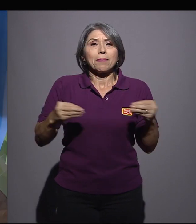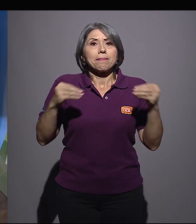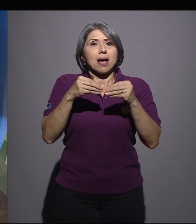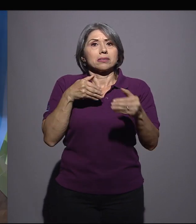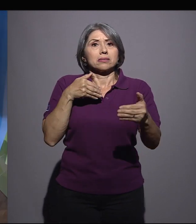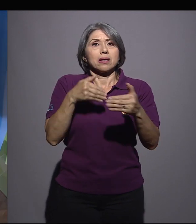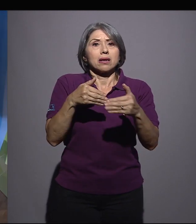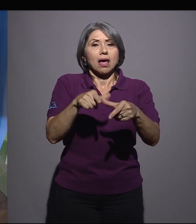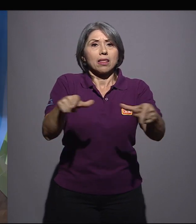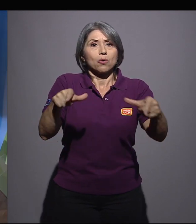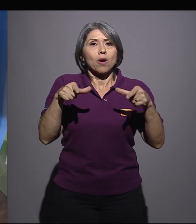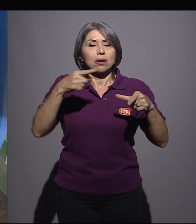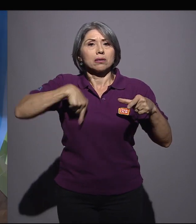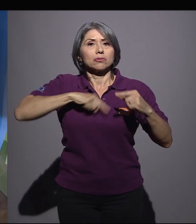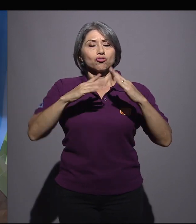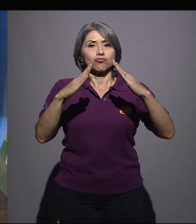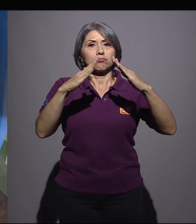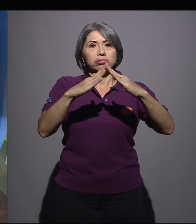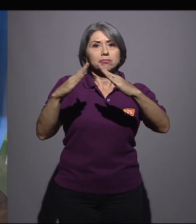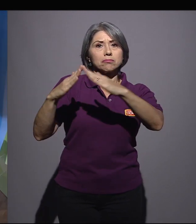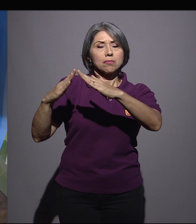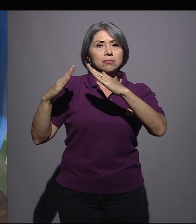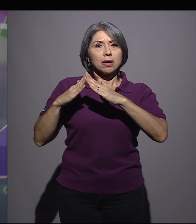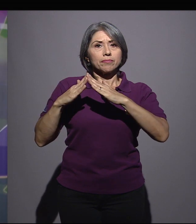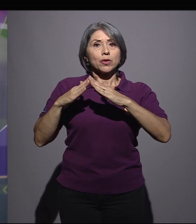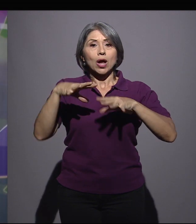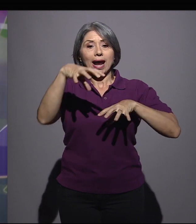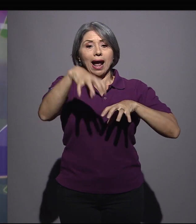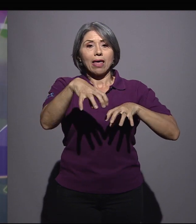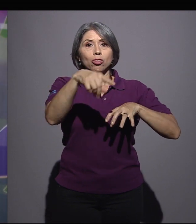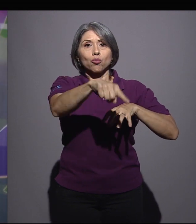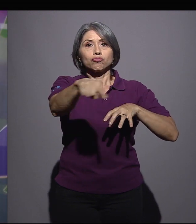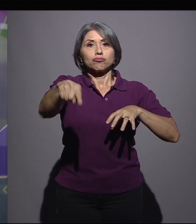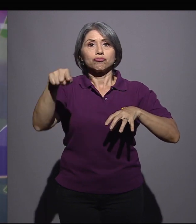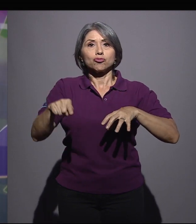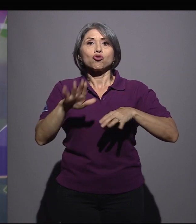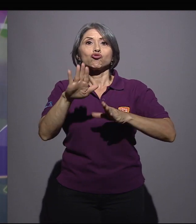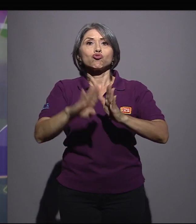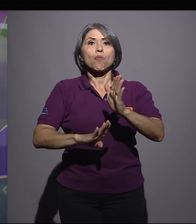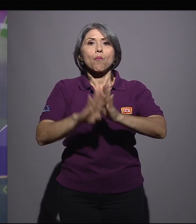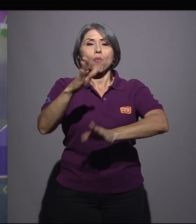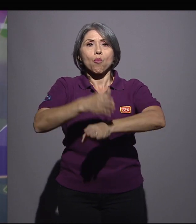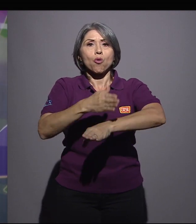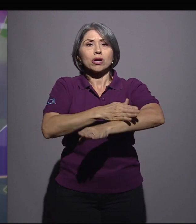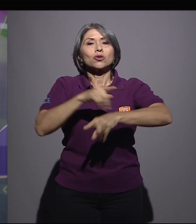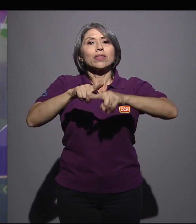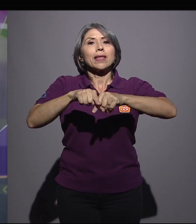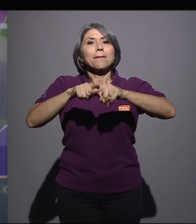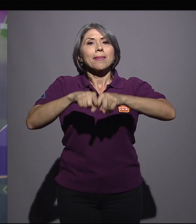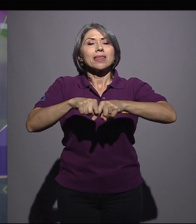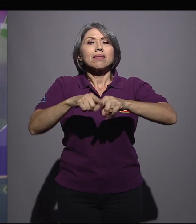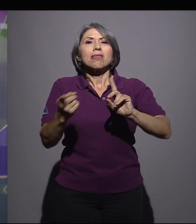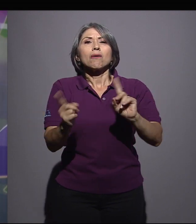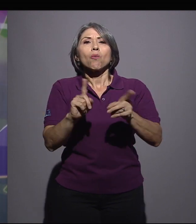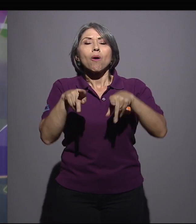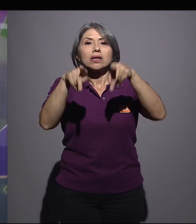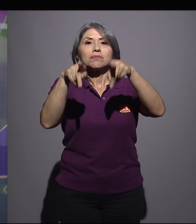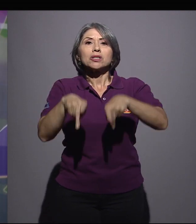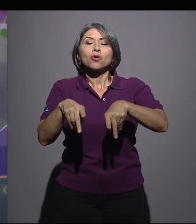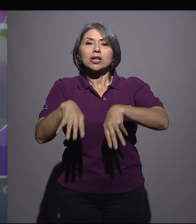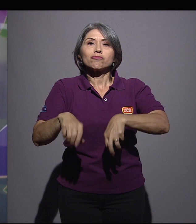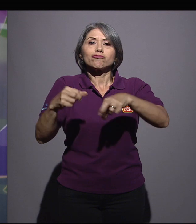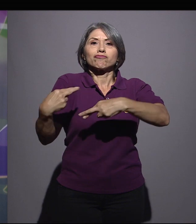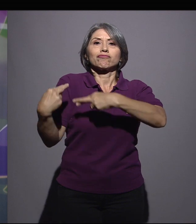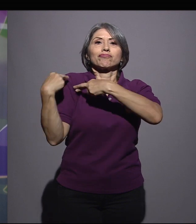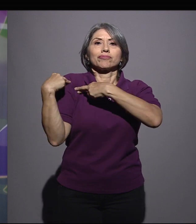vivimos, que el progreso o no de un cantón depende de quienes están en sus gobiernos locales. Entonces, por eso la necesidad de que